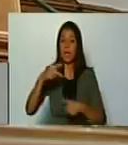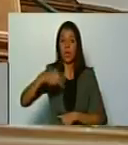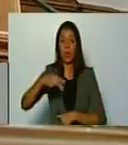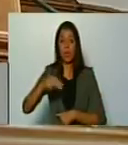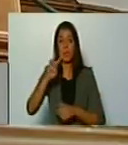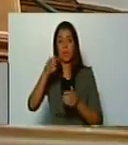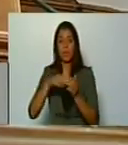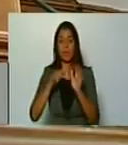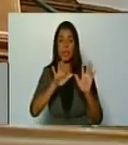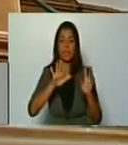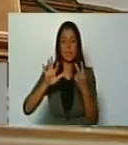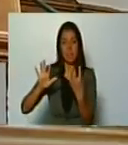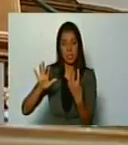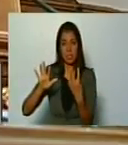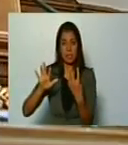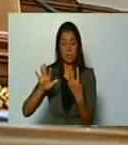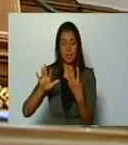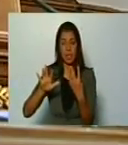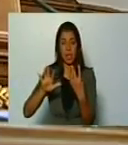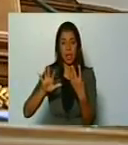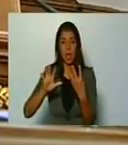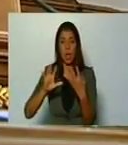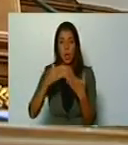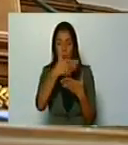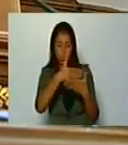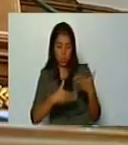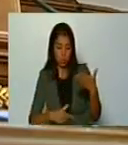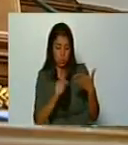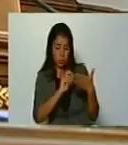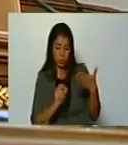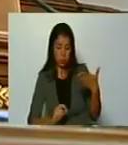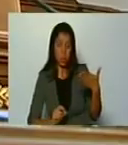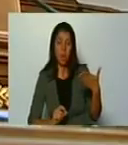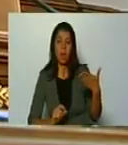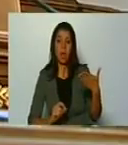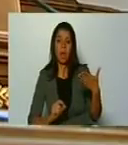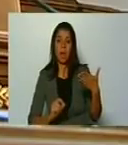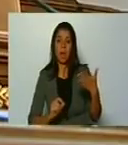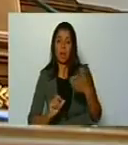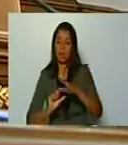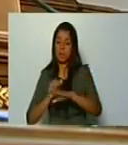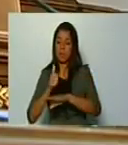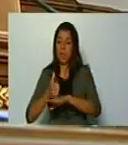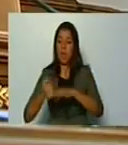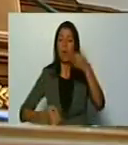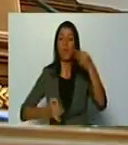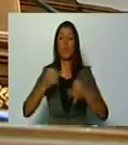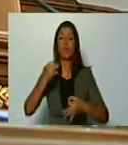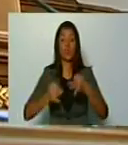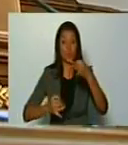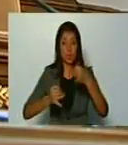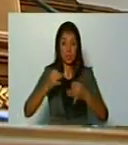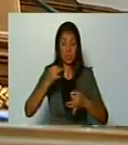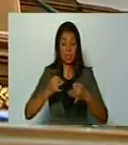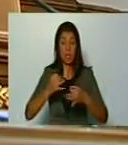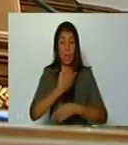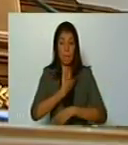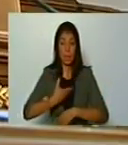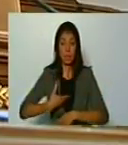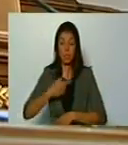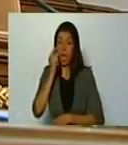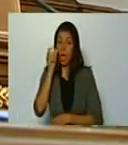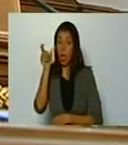de 2017. Comunicación suscrita por el presidente del Tribunal Supremo de Justicia,